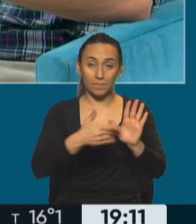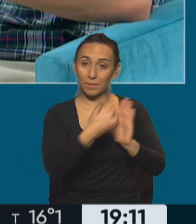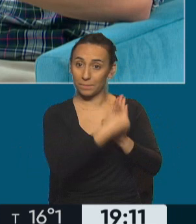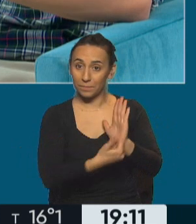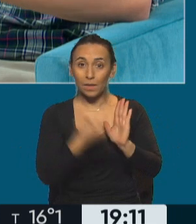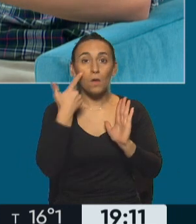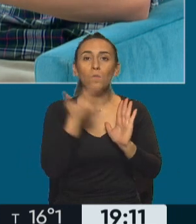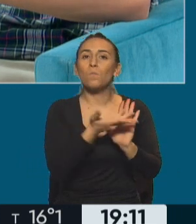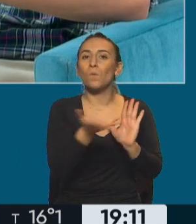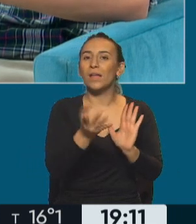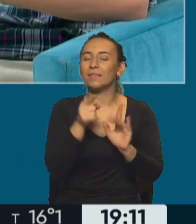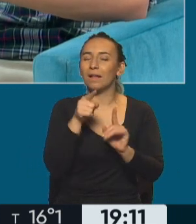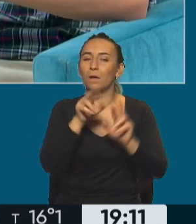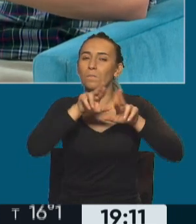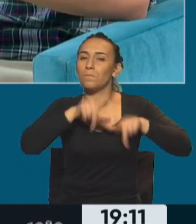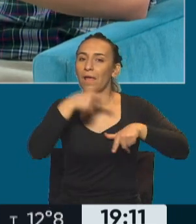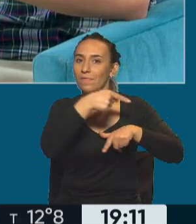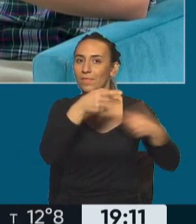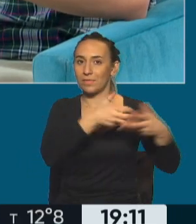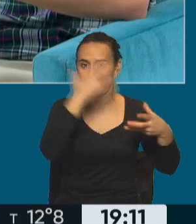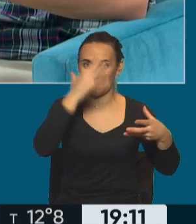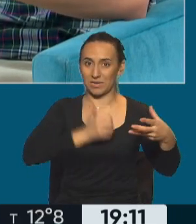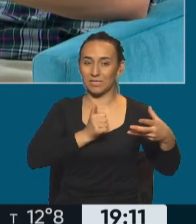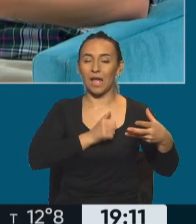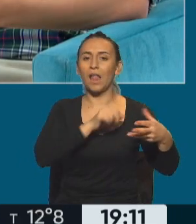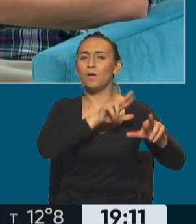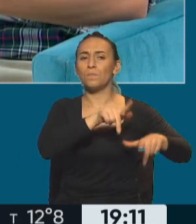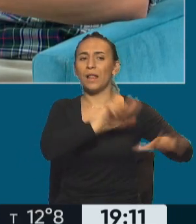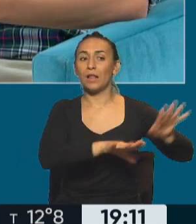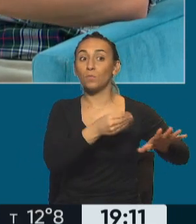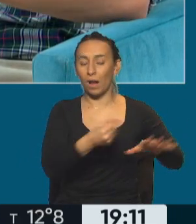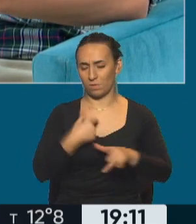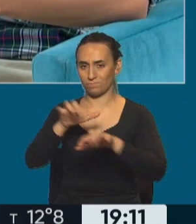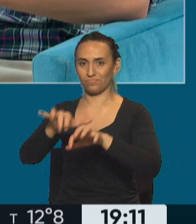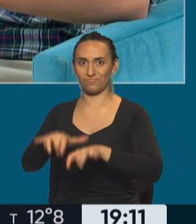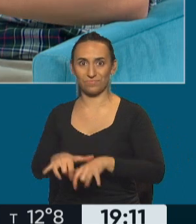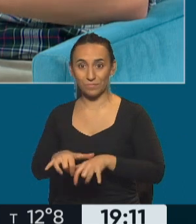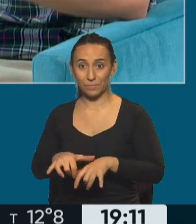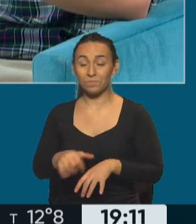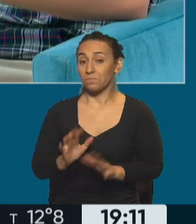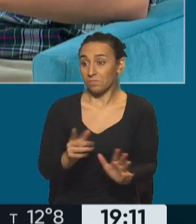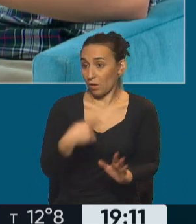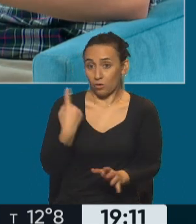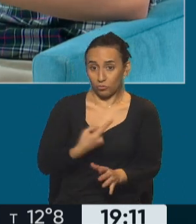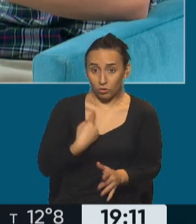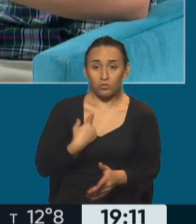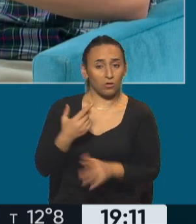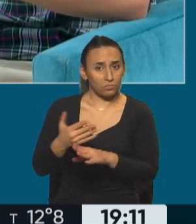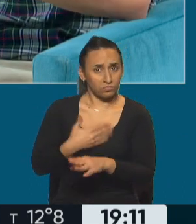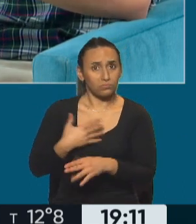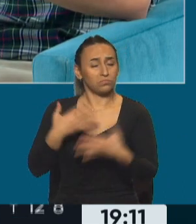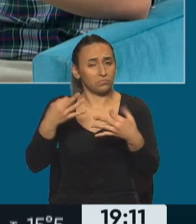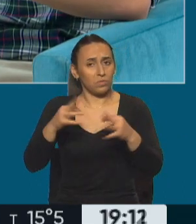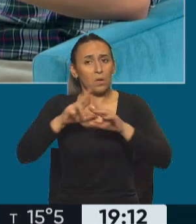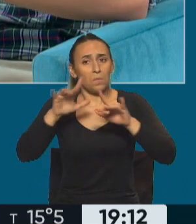plan de la Junta Militar, tomando en cuenta que nosotros veníamos de una larga tradición de reclamo diplomático y pacífico, con mesas de negociaciones.